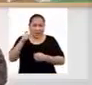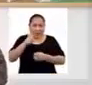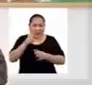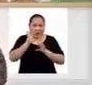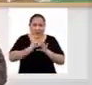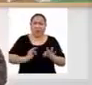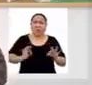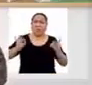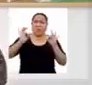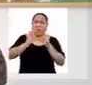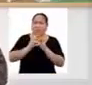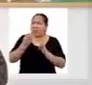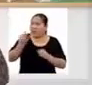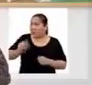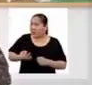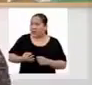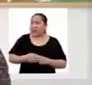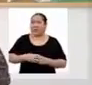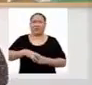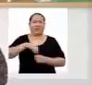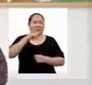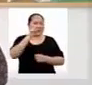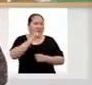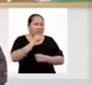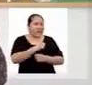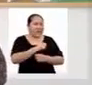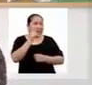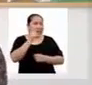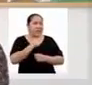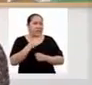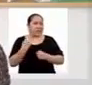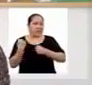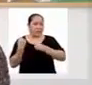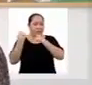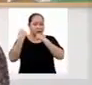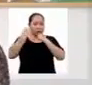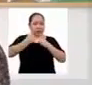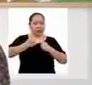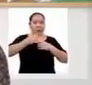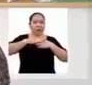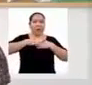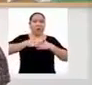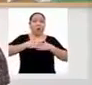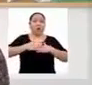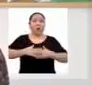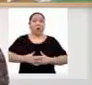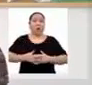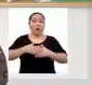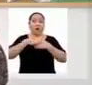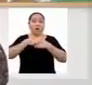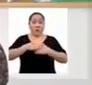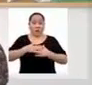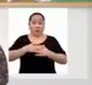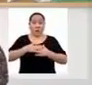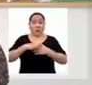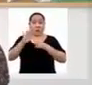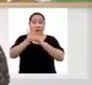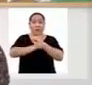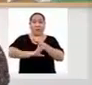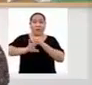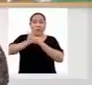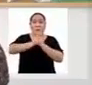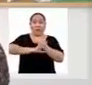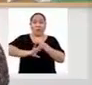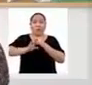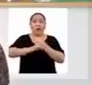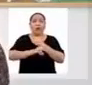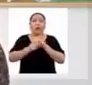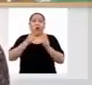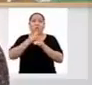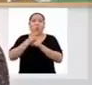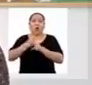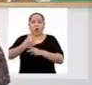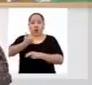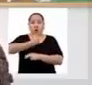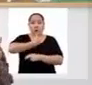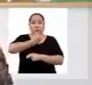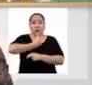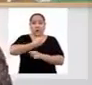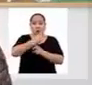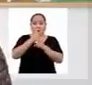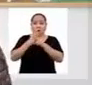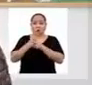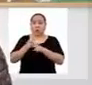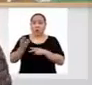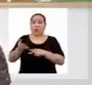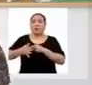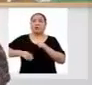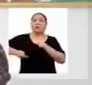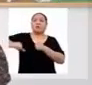¿no? Así es, necesitamos fortalecer el sistema inmunológico para estar protegidos y poder cuidar de nosotros y de